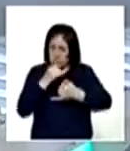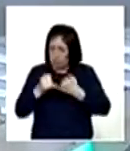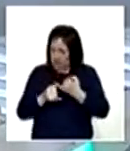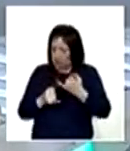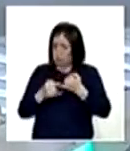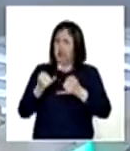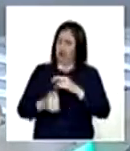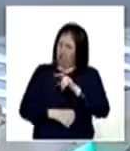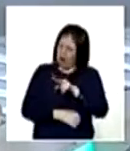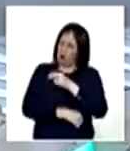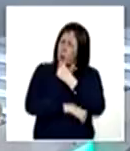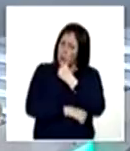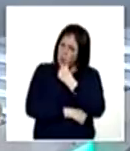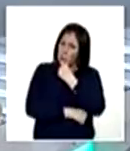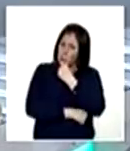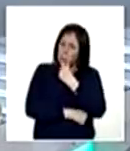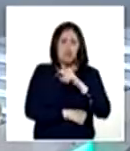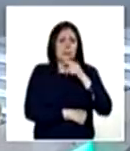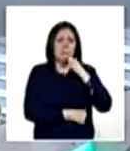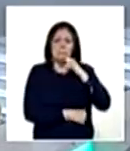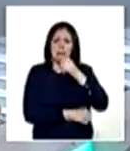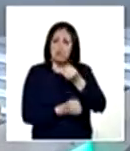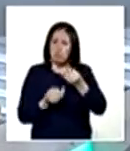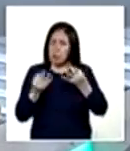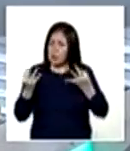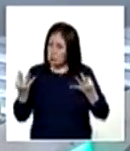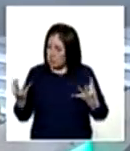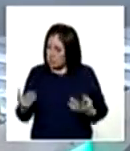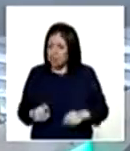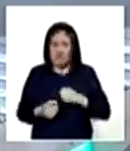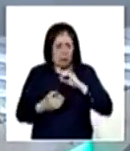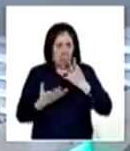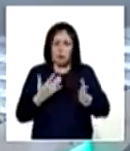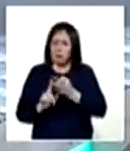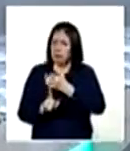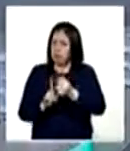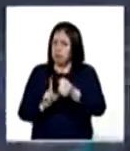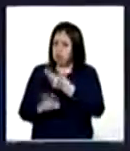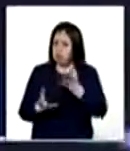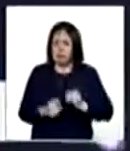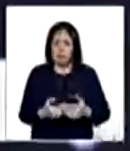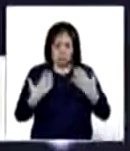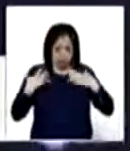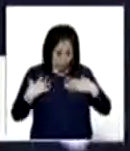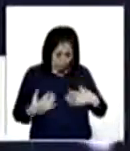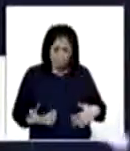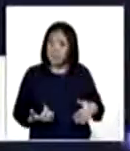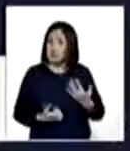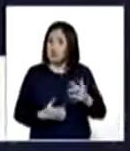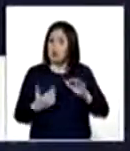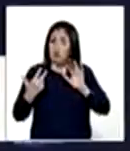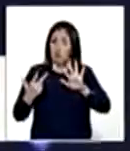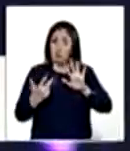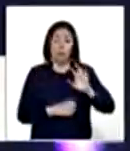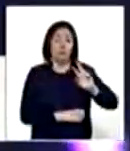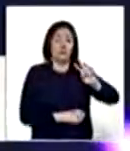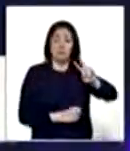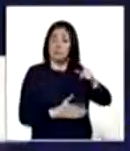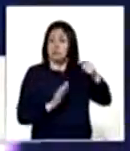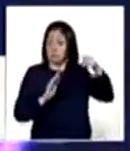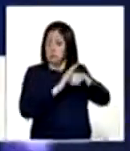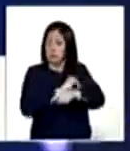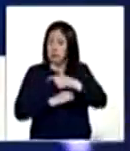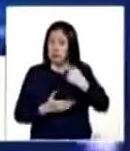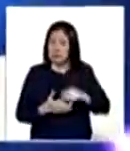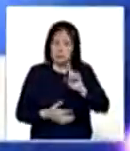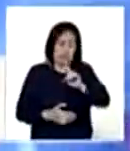por la reflexión de las candidatas sobre las cifras de violencia en nuestro país. Y mis medidas son 82 feminicidios y